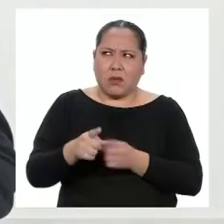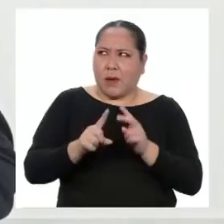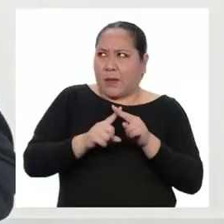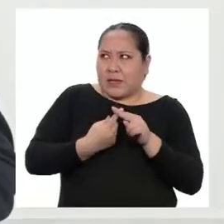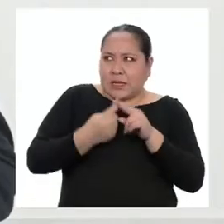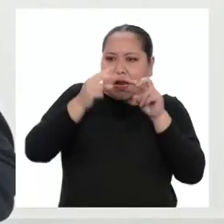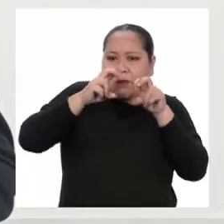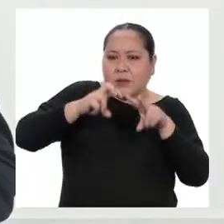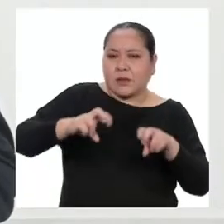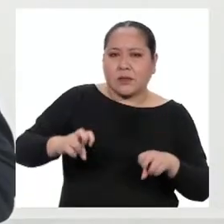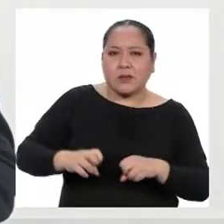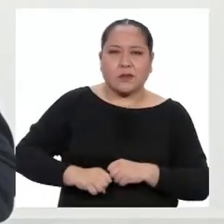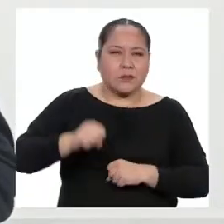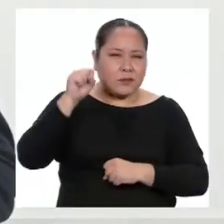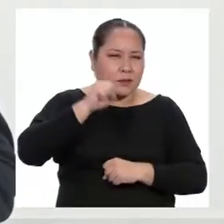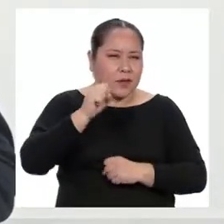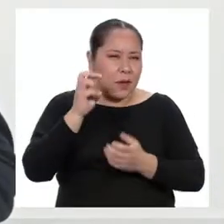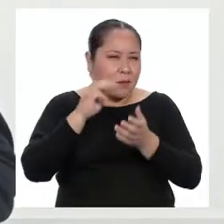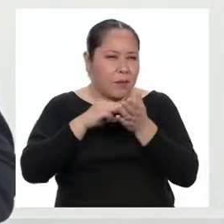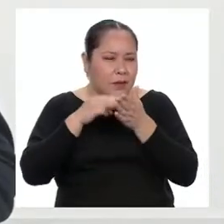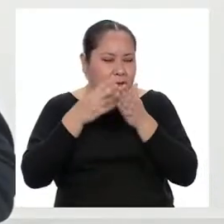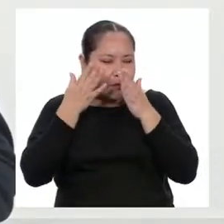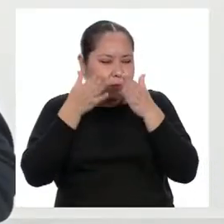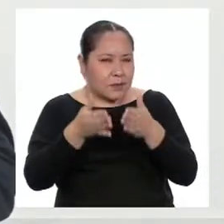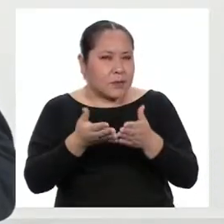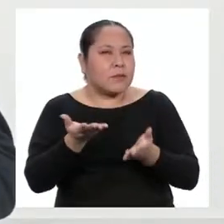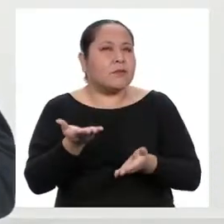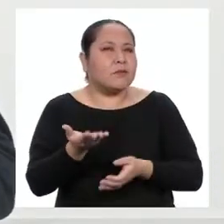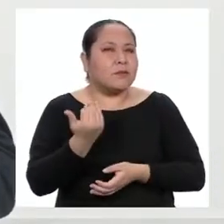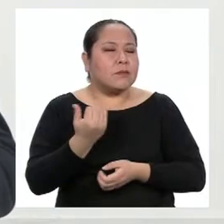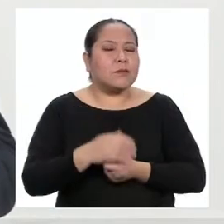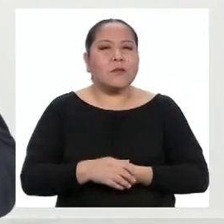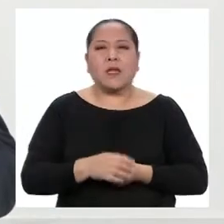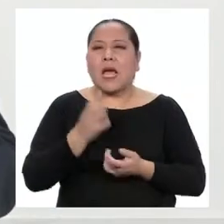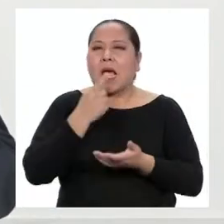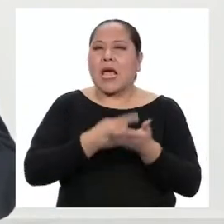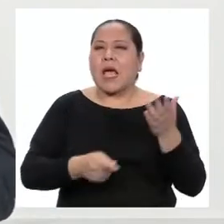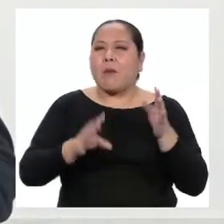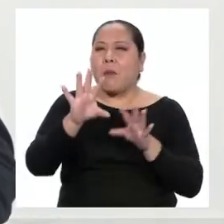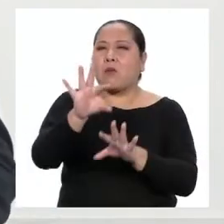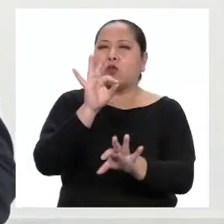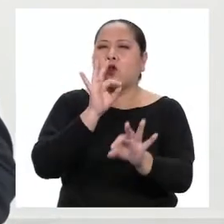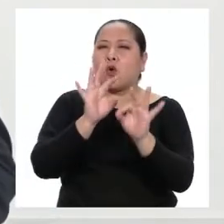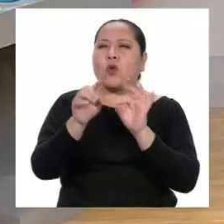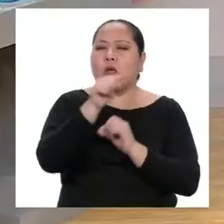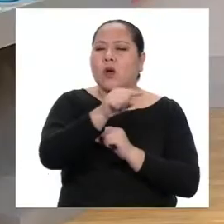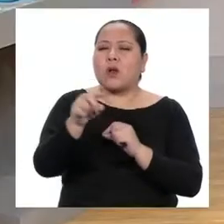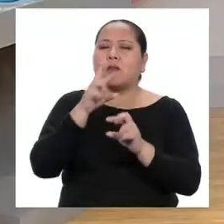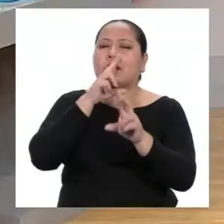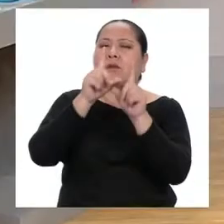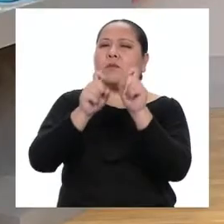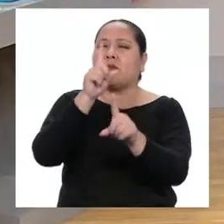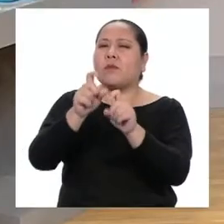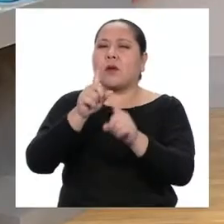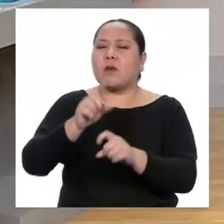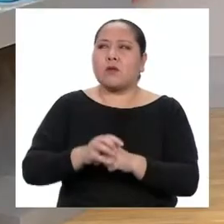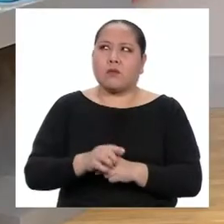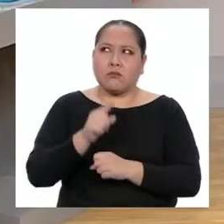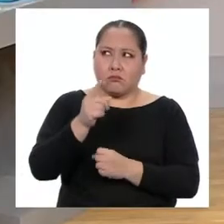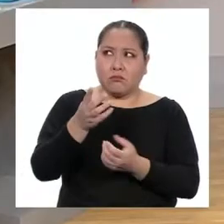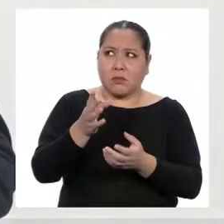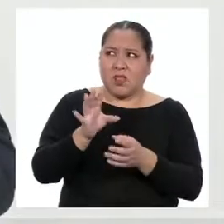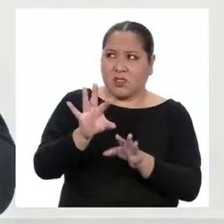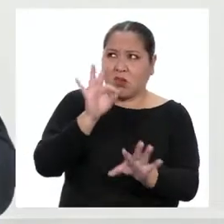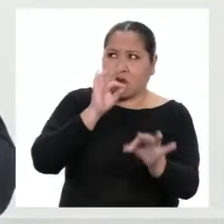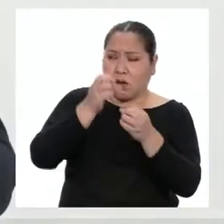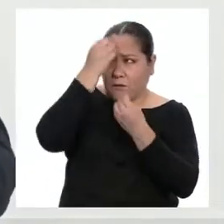estudio. Seamos un poquito más específicos. ¿Qué vamos a obtener con las encuestas? Información,